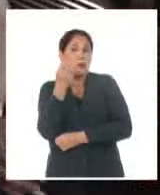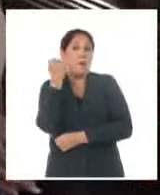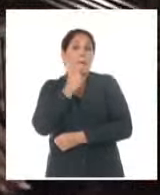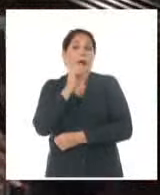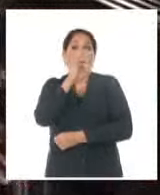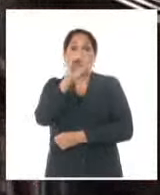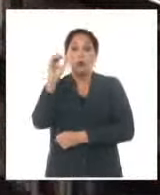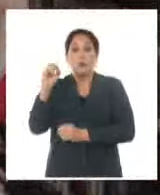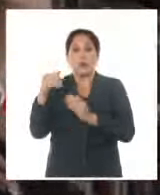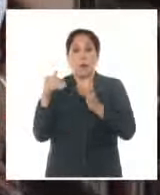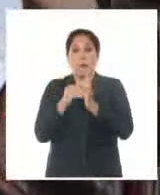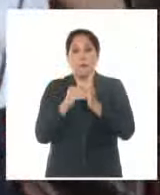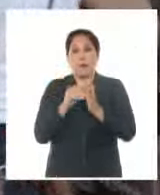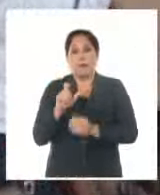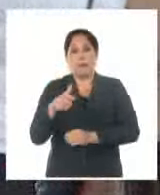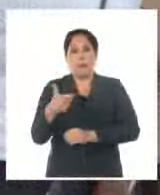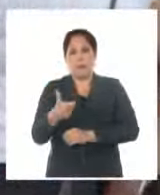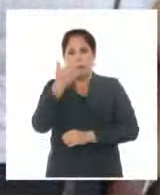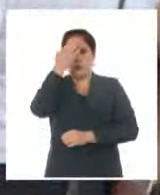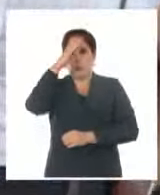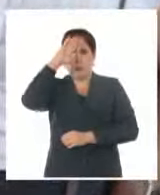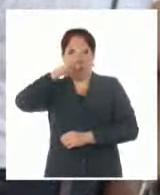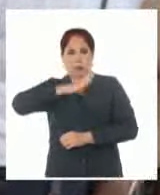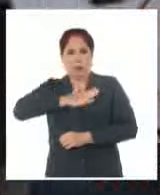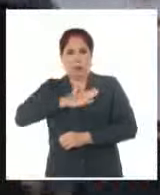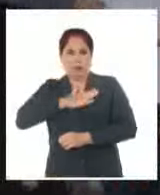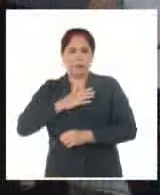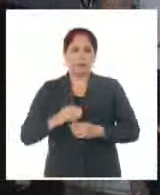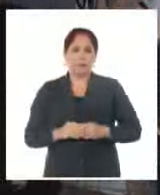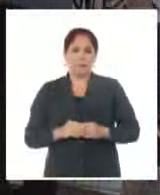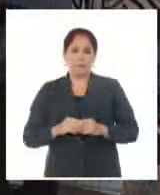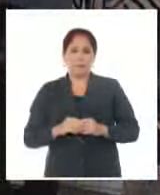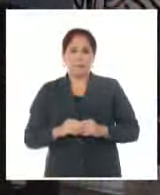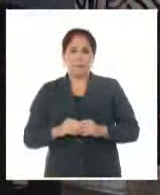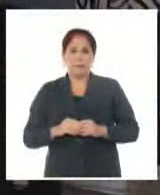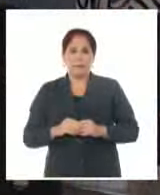800 mil pesos. Riquelma Pentón, Canal Cubano de Noticias.